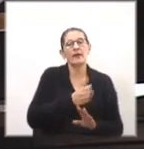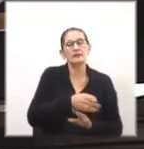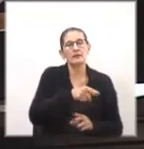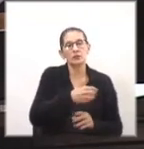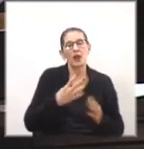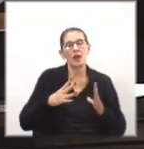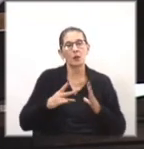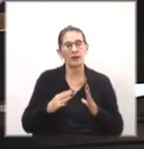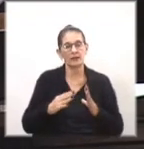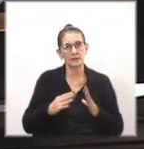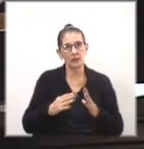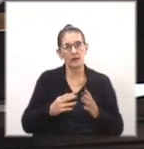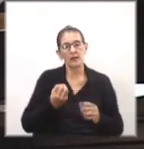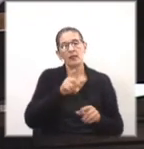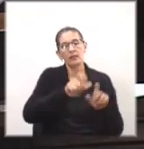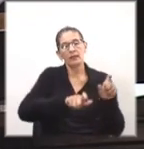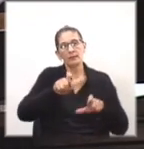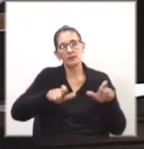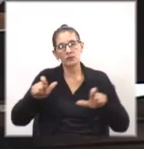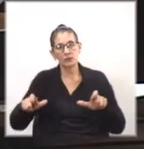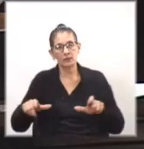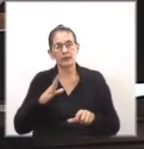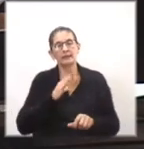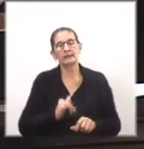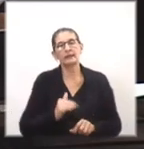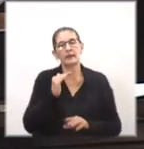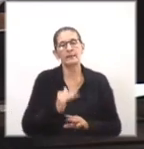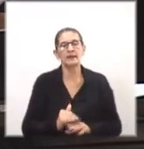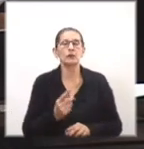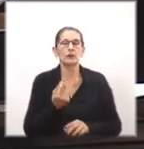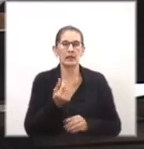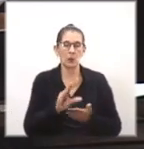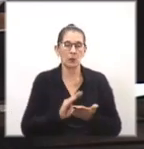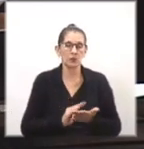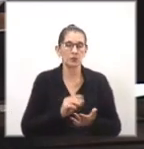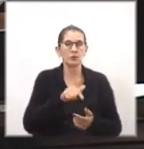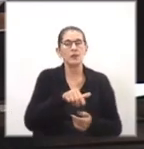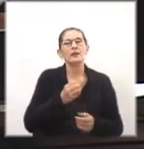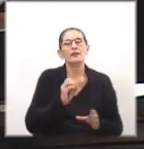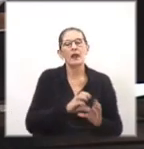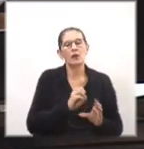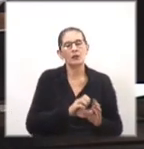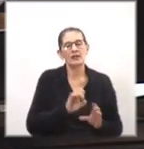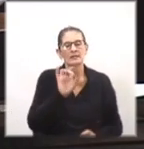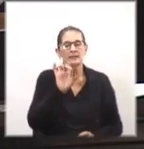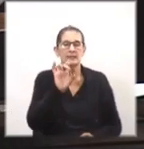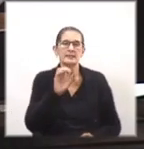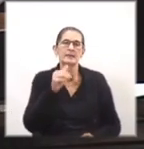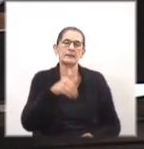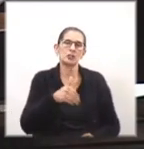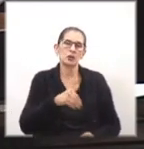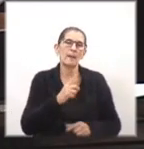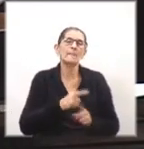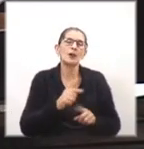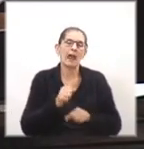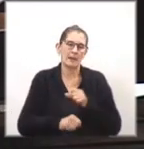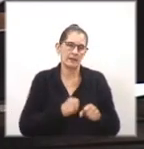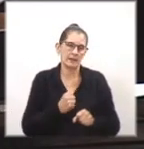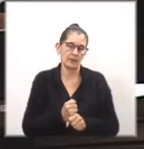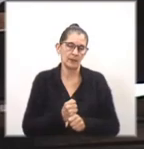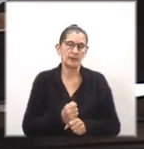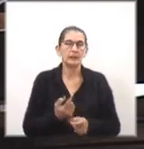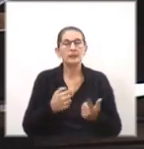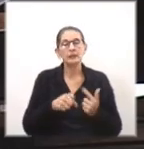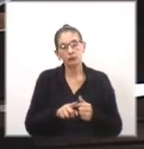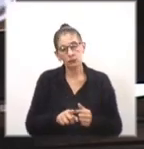la jubilación de personas que cuentan con bajos recursos, con el objetivo de ahorrarse 15 millones de dólares por año.